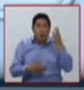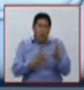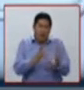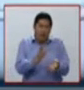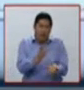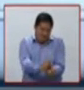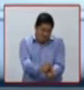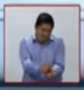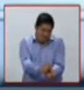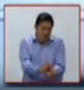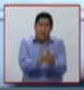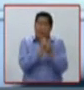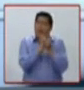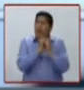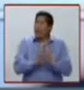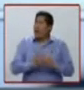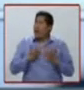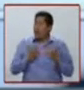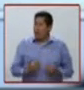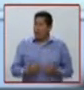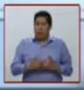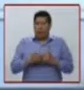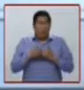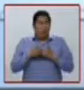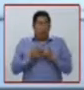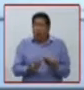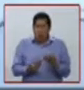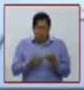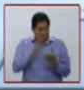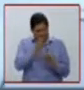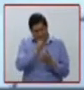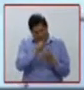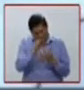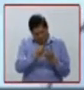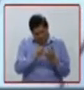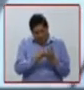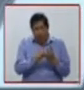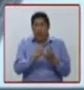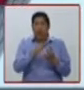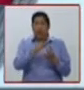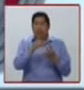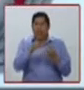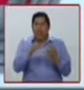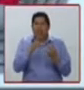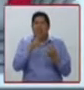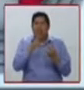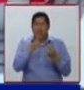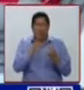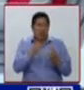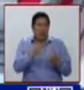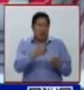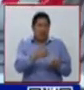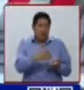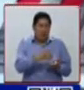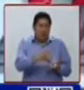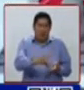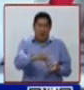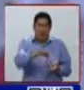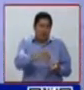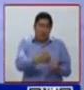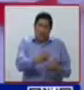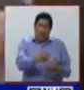quedan dudas sobre cómo encontraron o cómo lograron obtener esa granada que ha causado tanto daño.